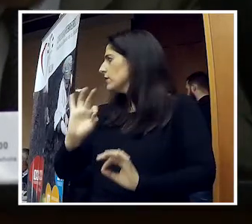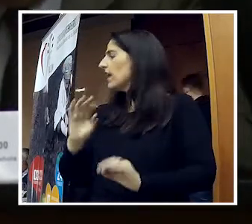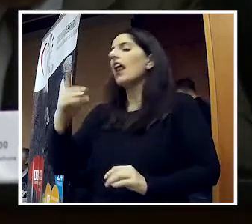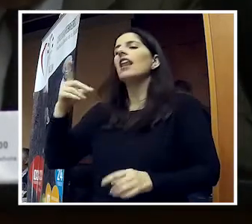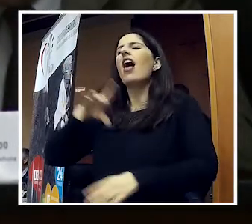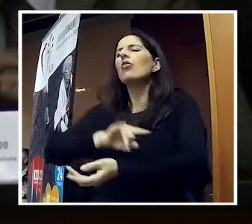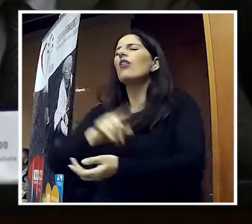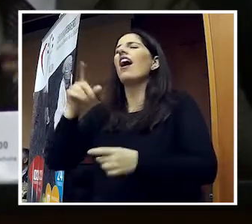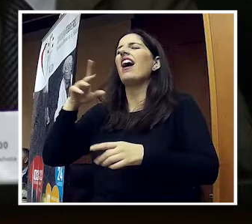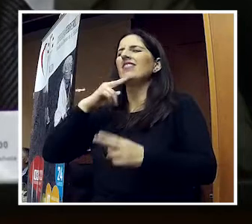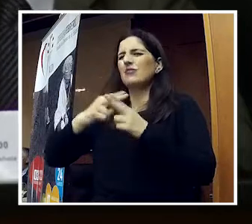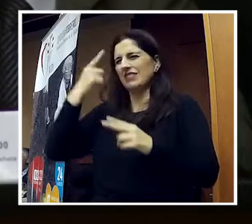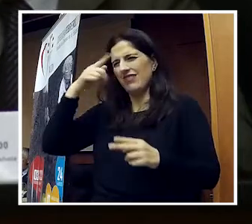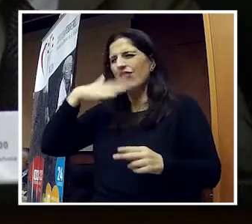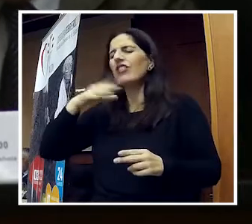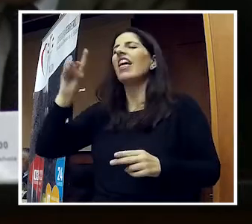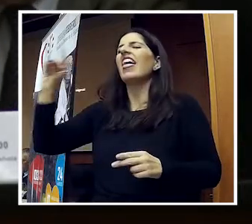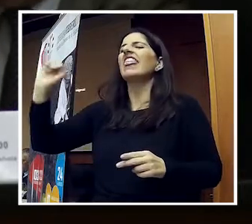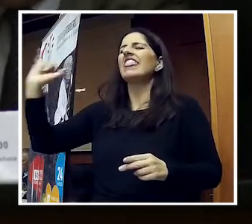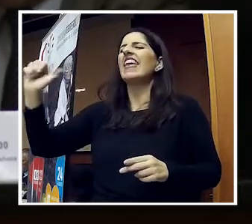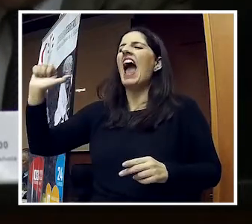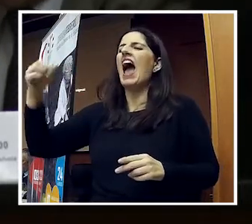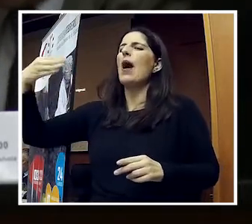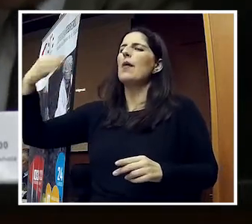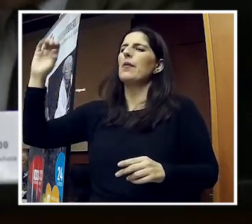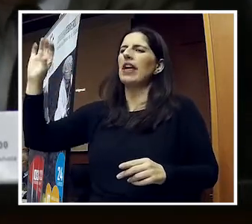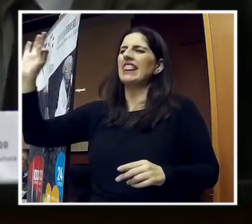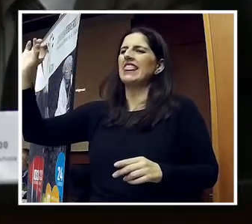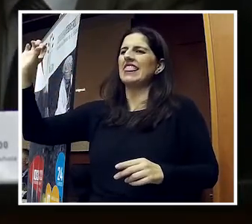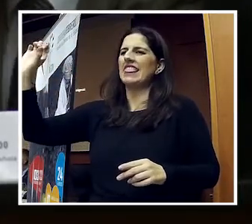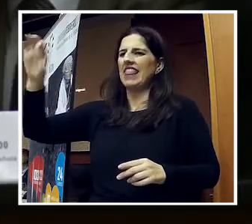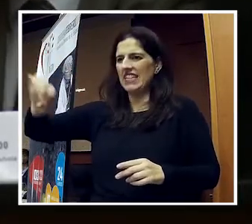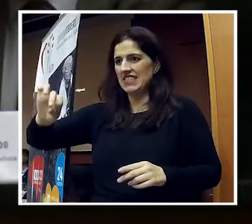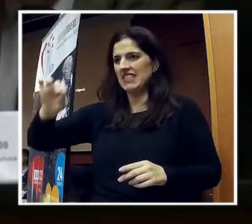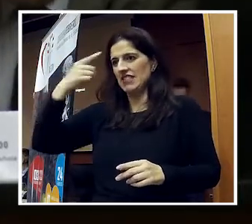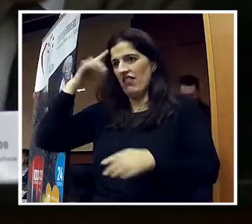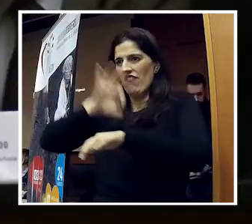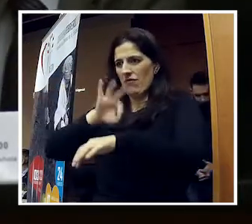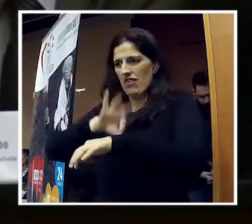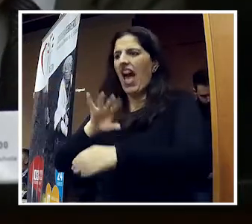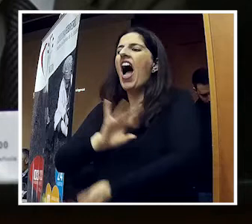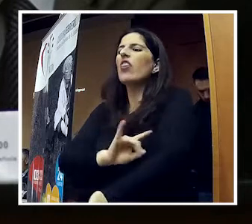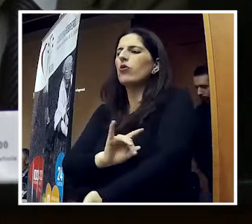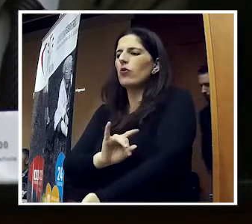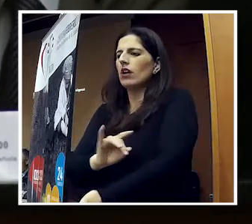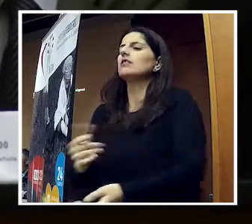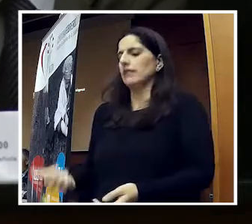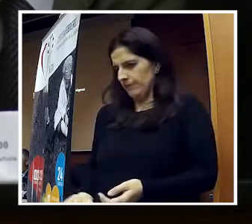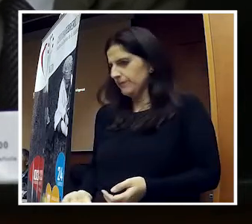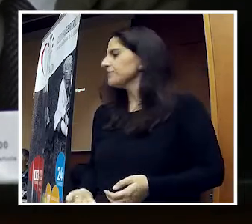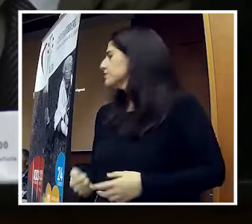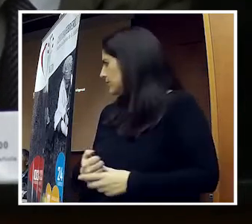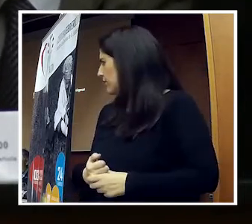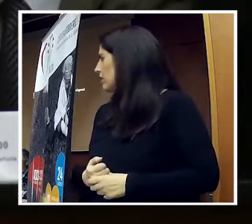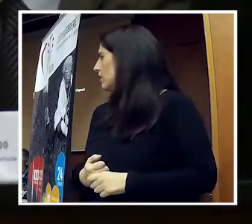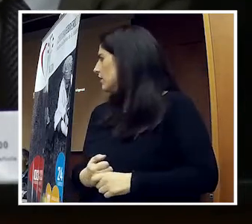principales. Por tanto, es el responsable, además, actualmente de este proceso asistencial de diabetes. Nuestra relevancia y nuestra